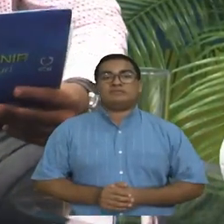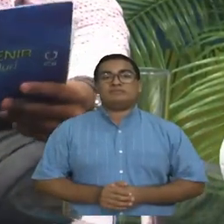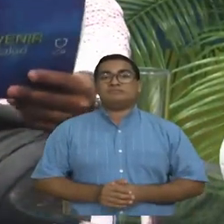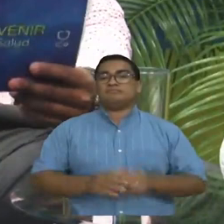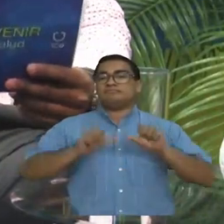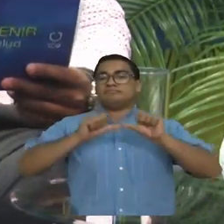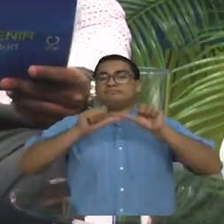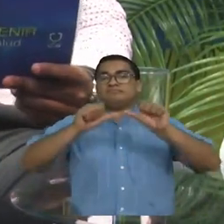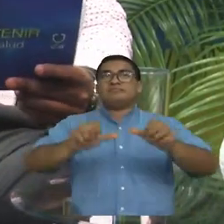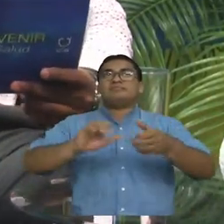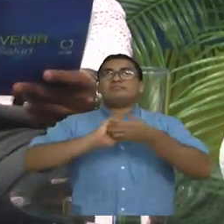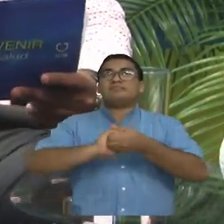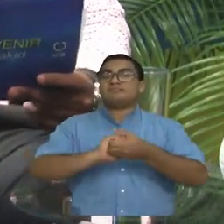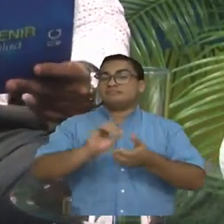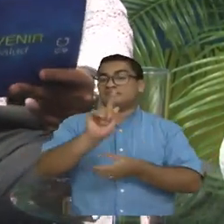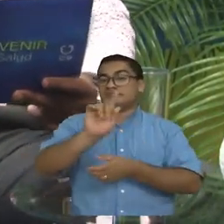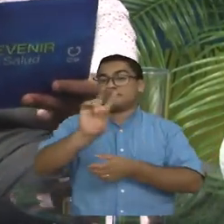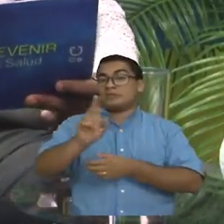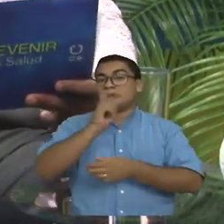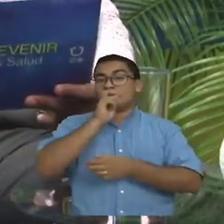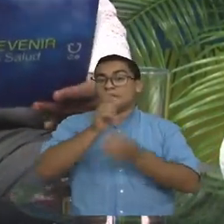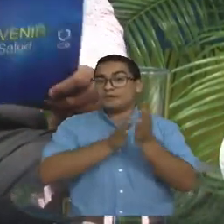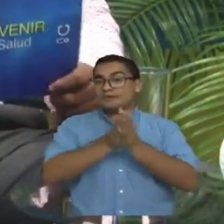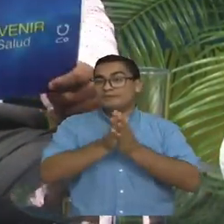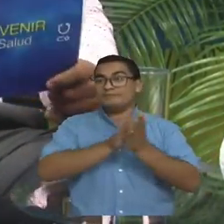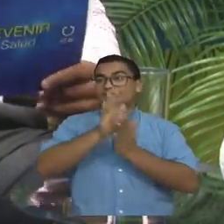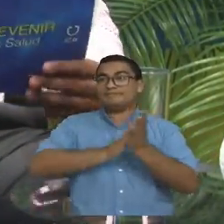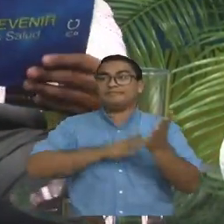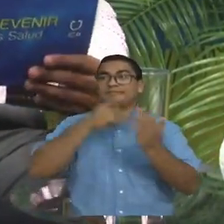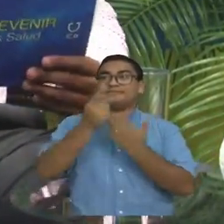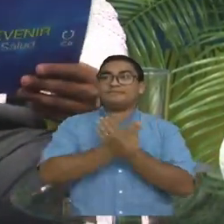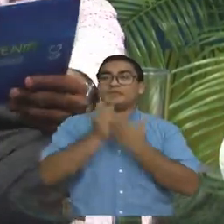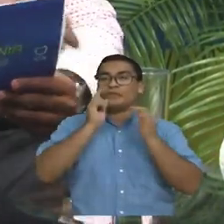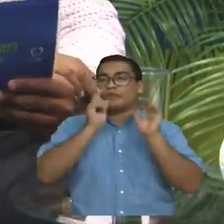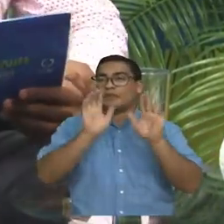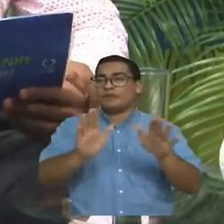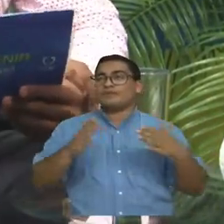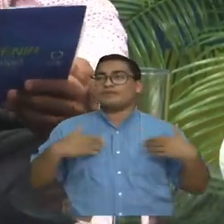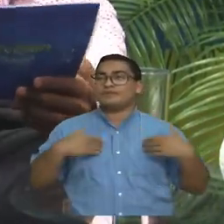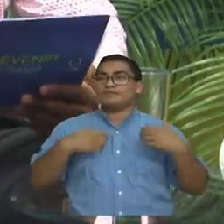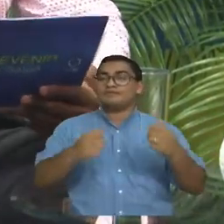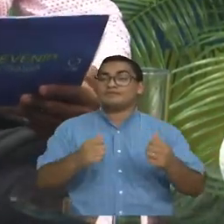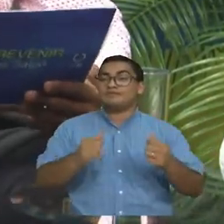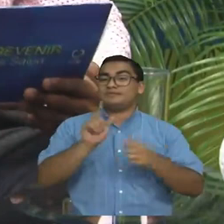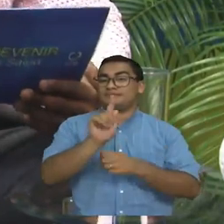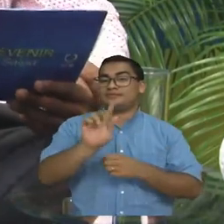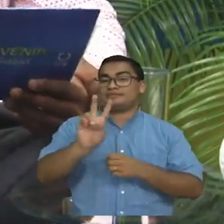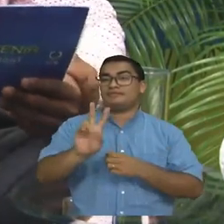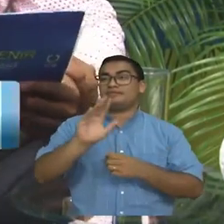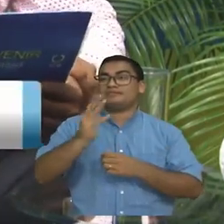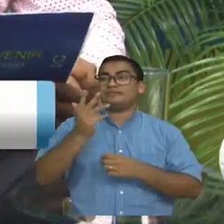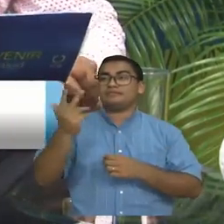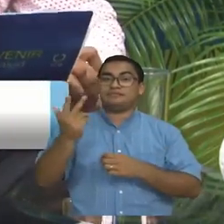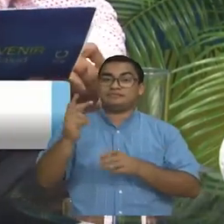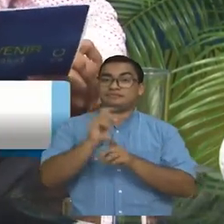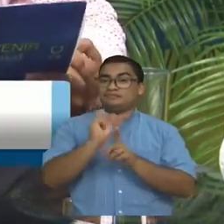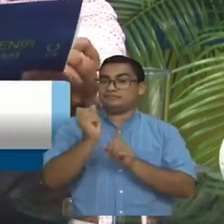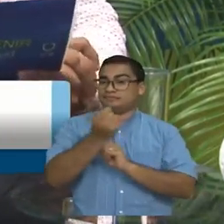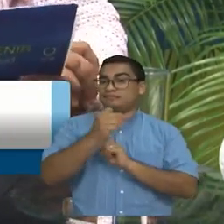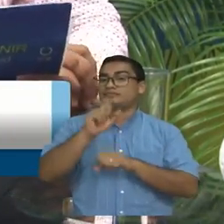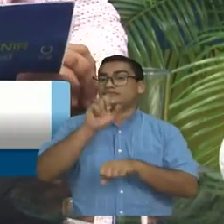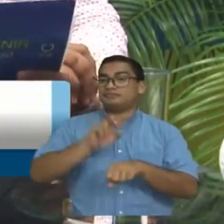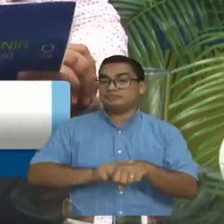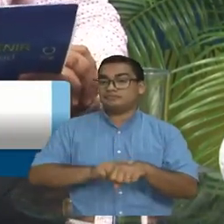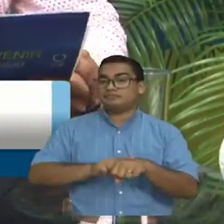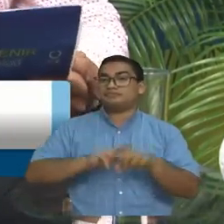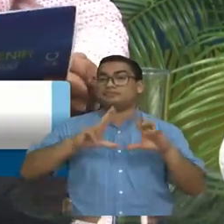Estamos de regreso, amigos televidentes, en su gustado programa Prevenir es Salud a través de la frecuencia del canal 98, el canal parlamentario, el